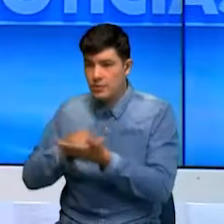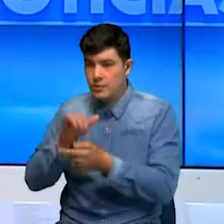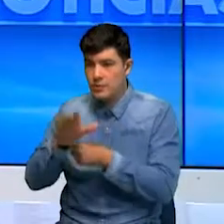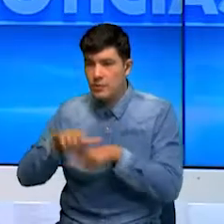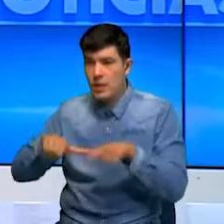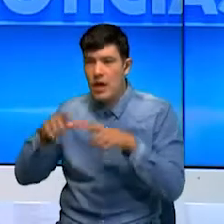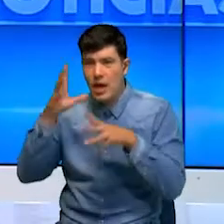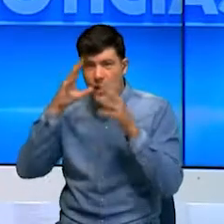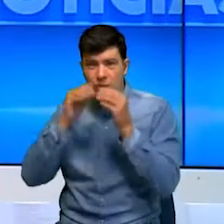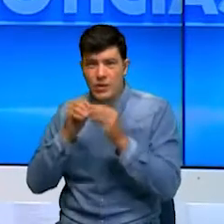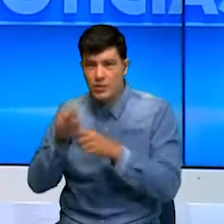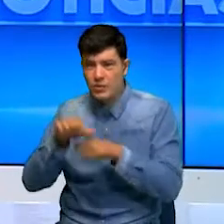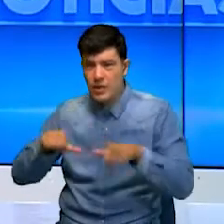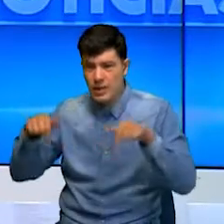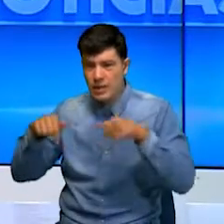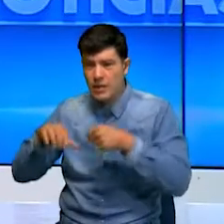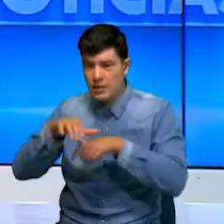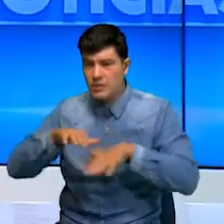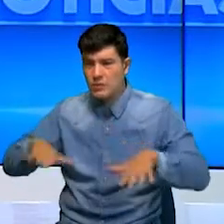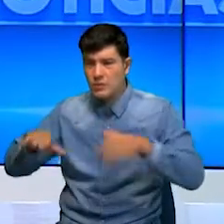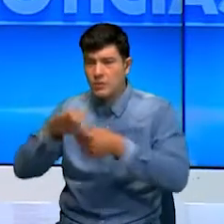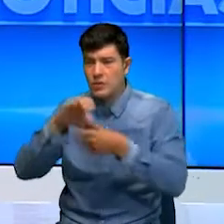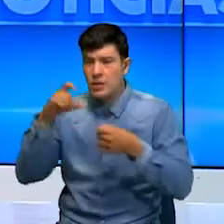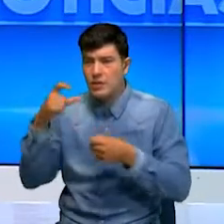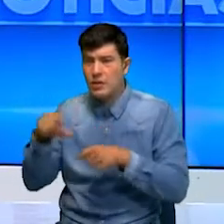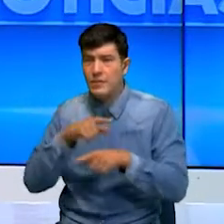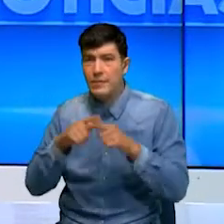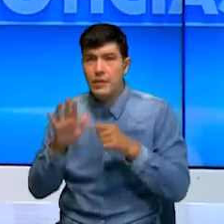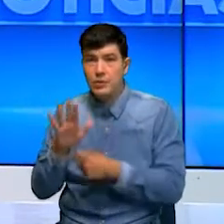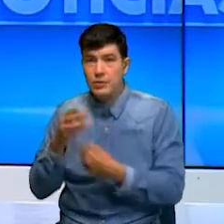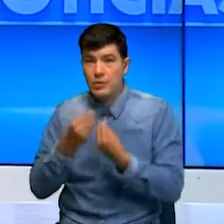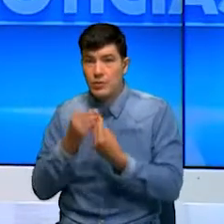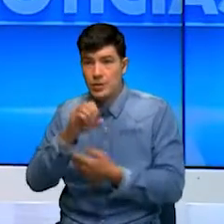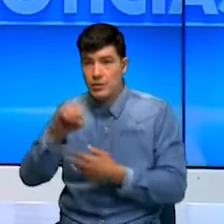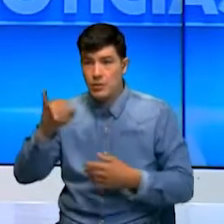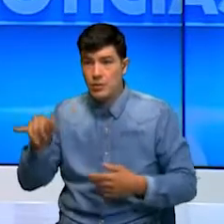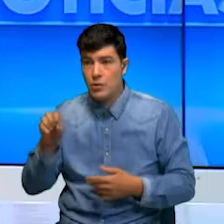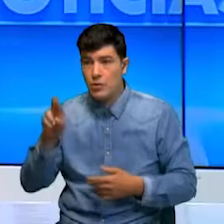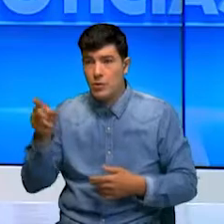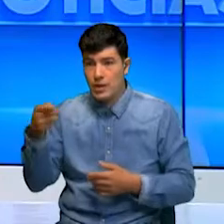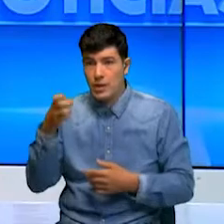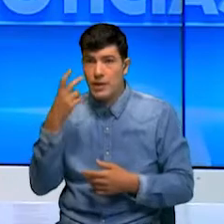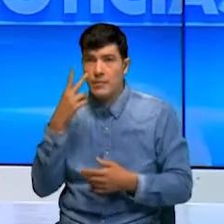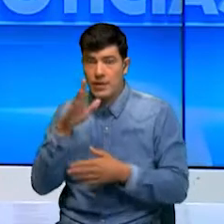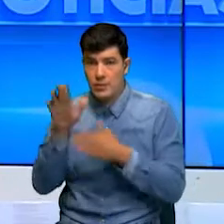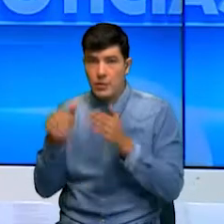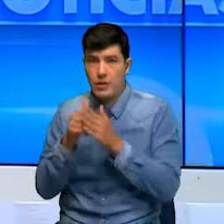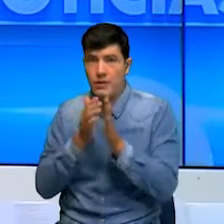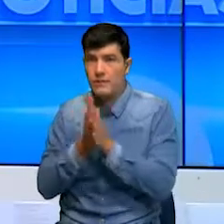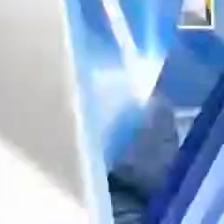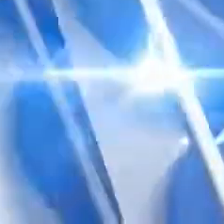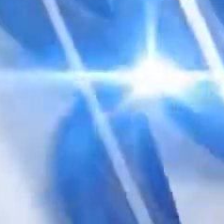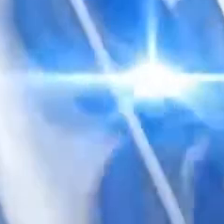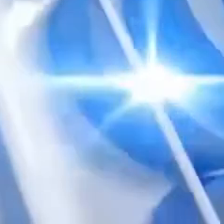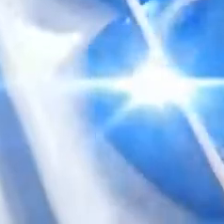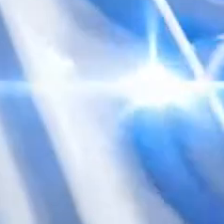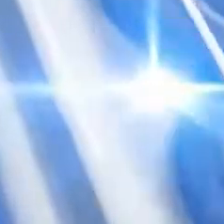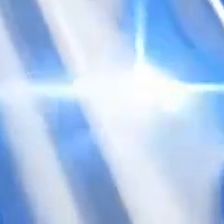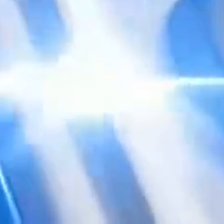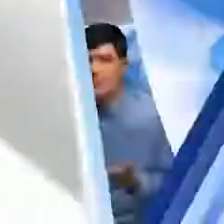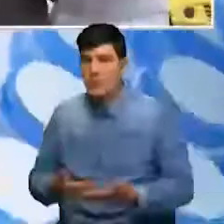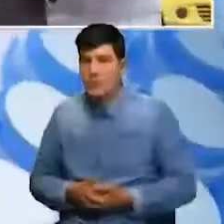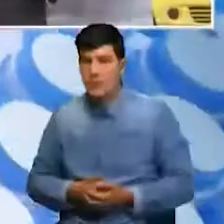a las que conforman el área metropolitana de Cúcuta. Pero dejemos que sea nuestro compañero Jorge Colmenares quien nos amplíe esta información. Jorge, buenas tardes. Adelante.